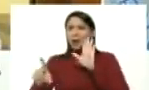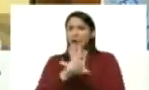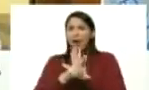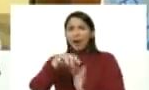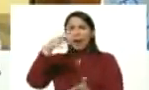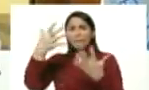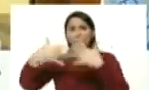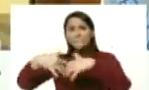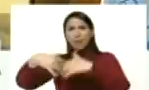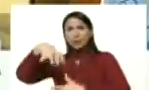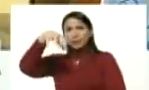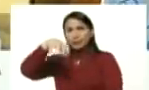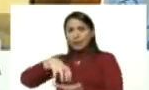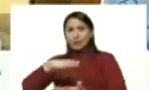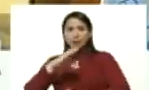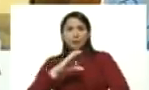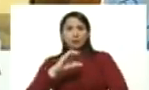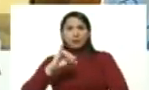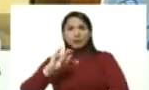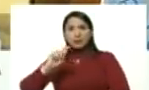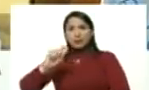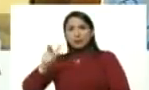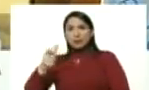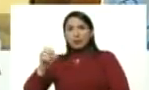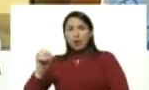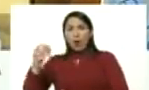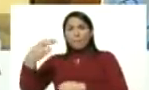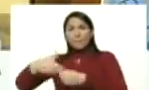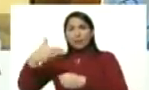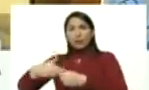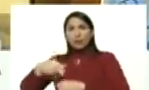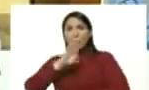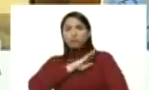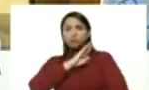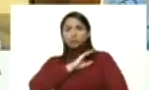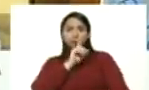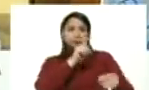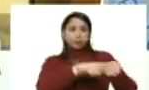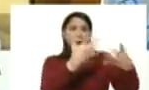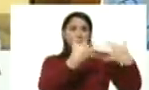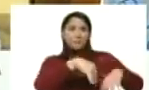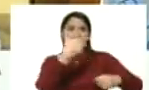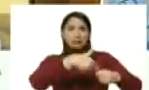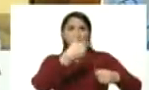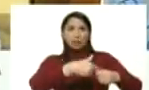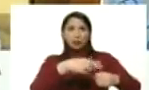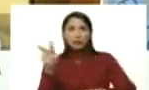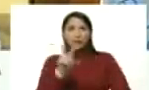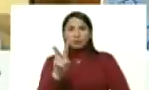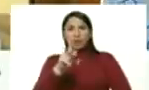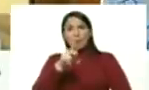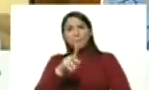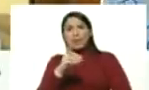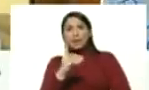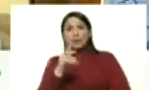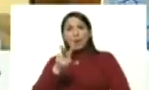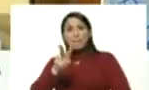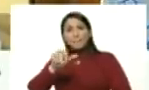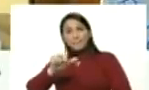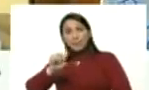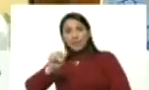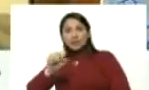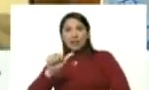estatal venezolana Siglo Petróleo, perteneciente a Petróleos de Venezuela S.A. PDVSA y al pueblo de